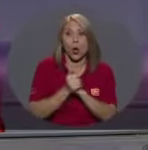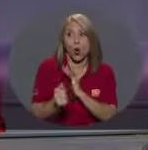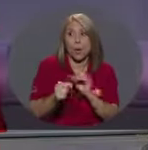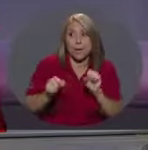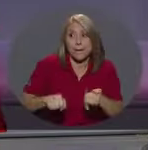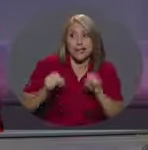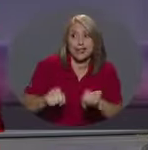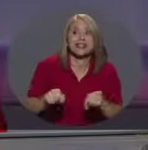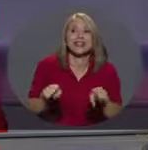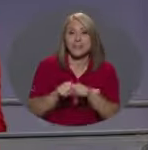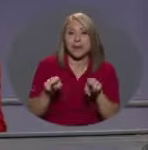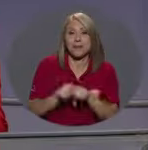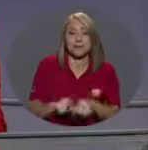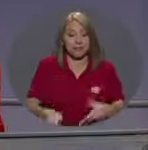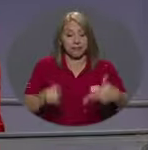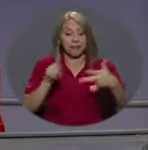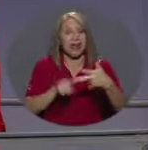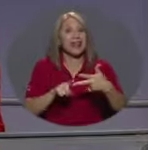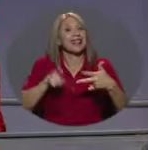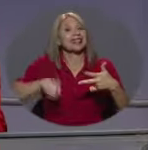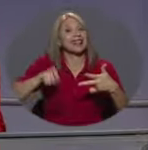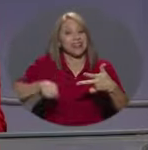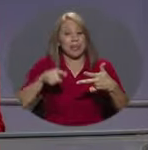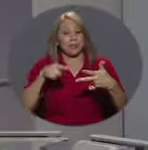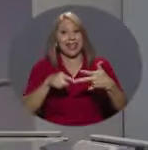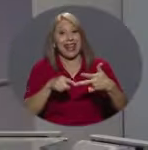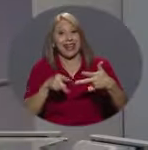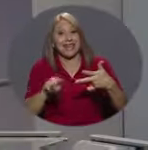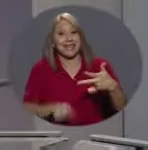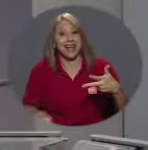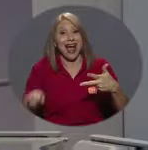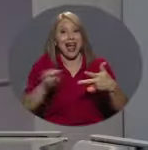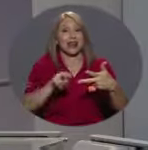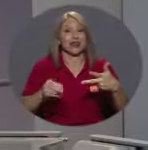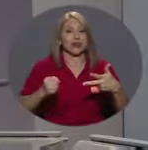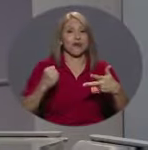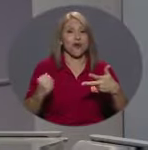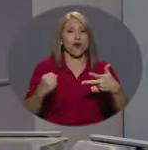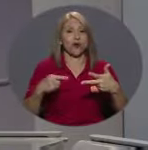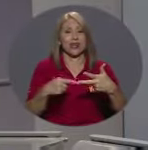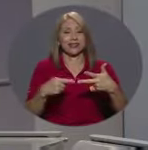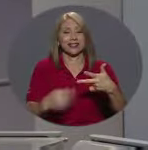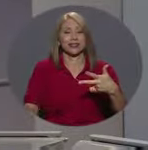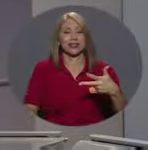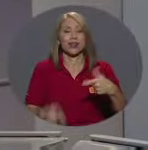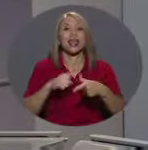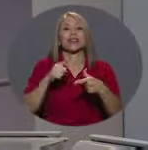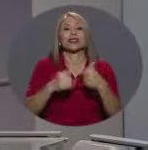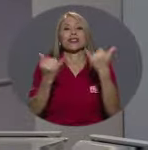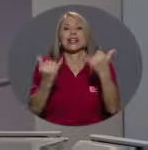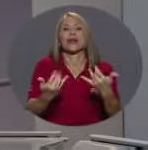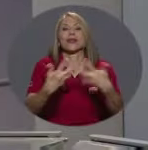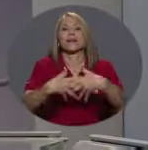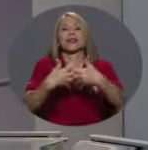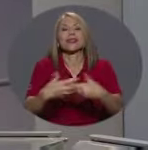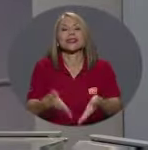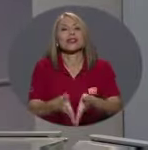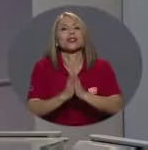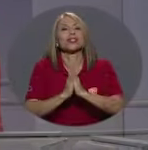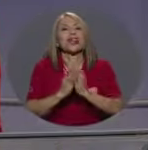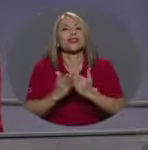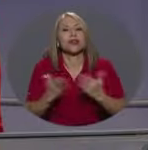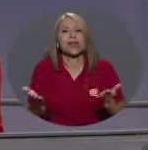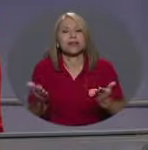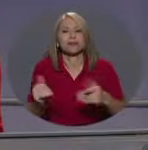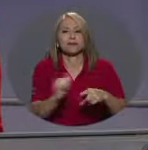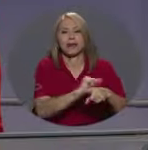son, pero requerimos de un personal que venga fortalecido en sus valores. Claro. Entonces, ¿qué es lo que está ahora solicitando el empleador? Es todo el